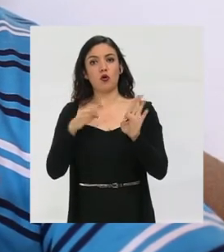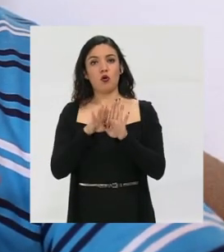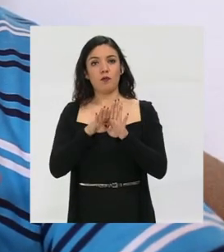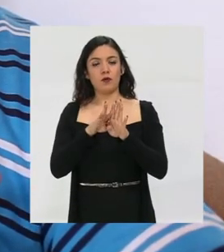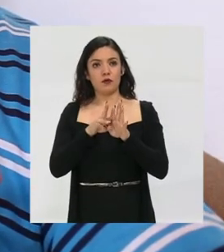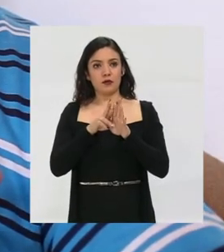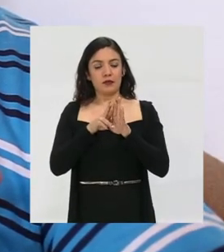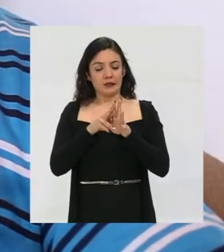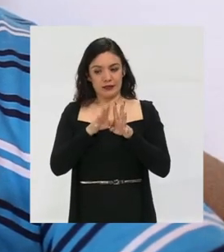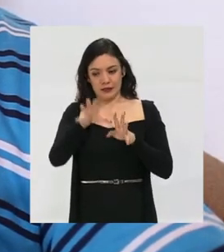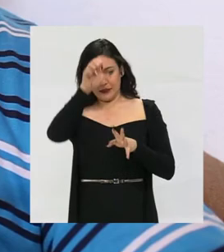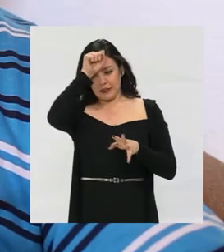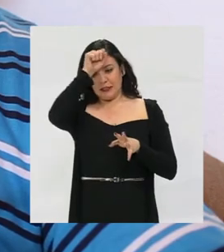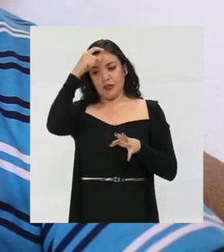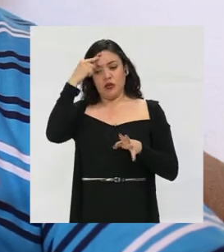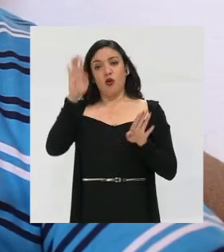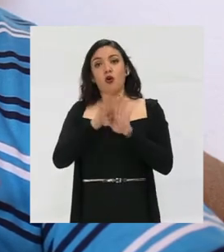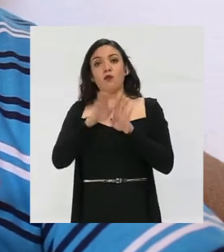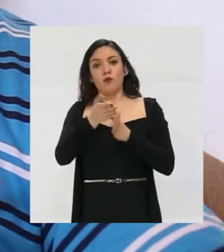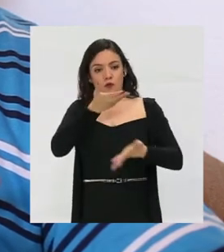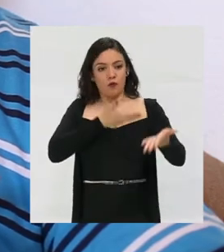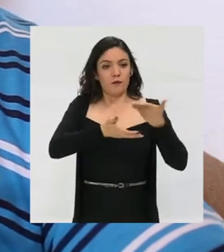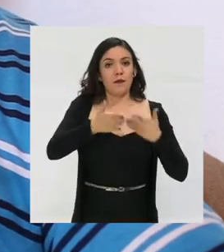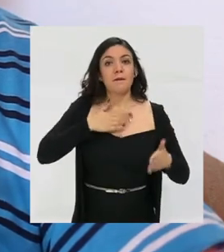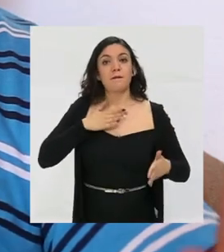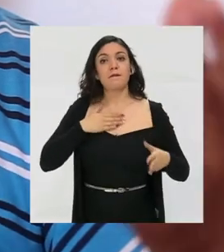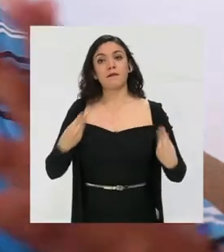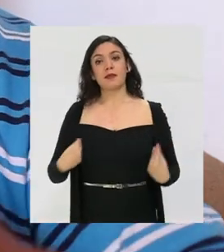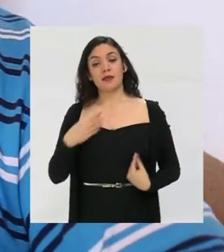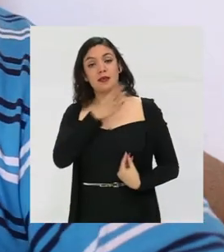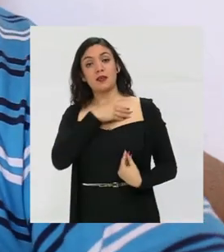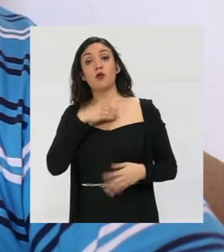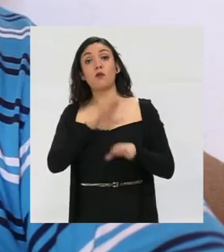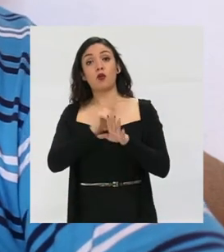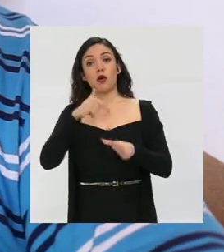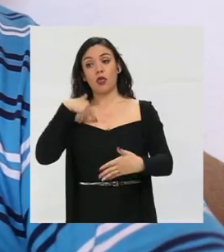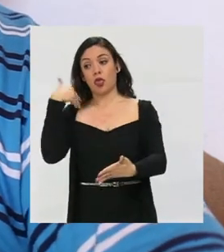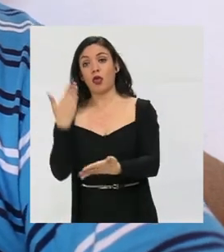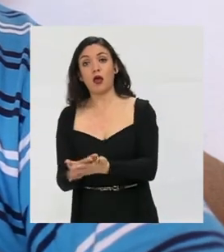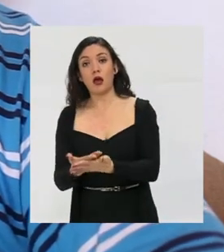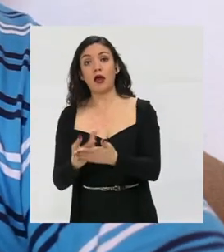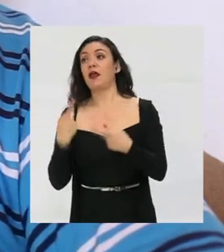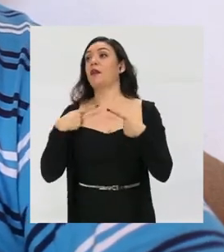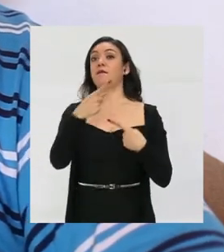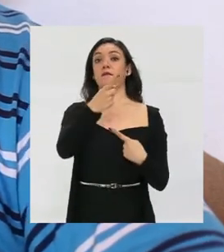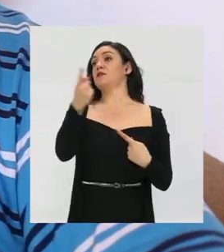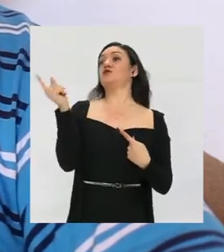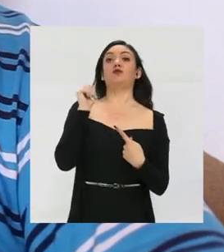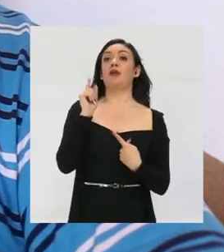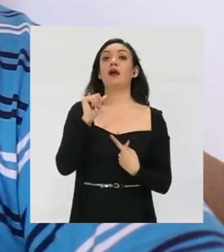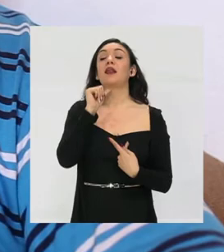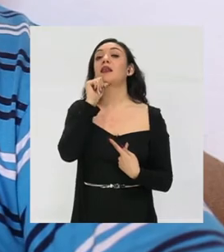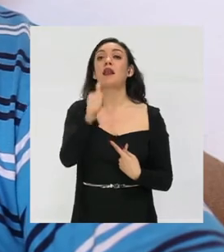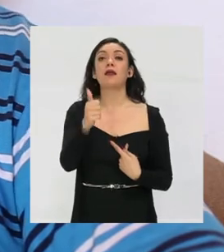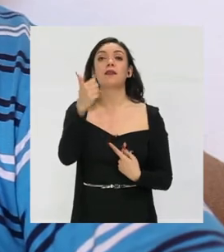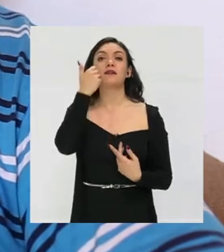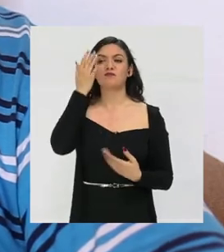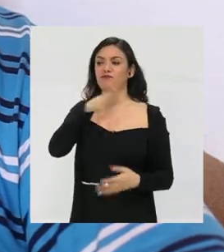medio recuperar esa convivencia con mis hijos, porque cuando caí,